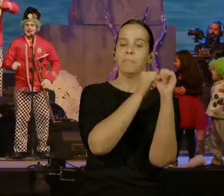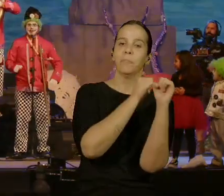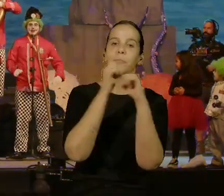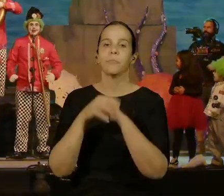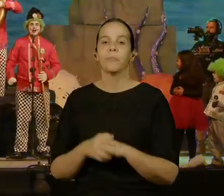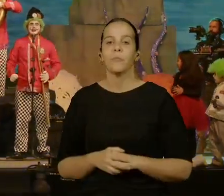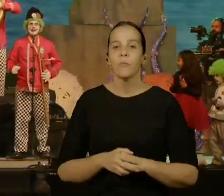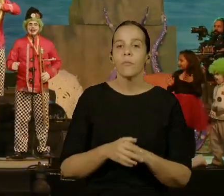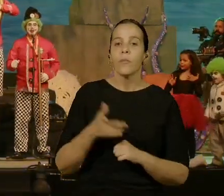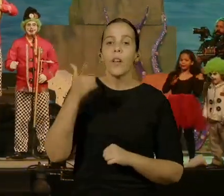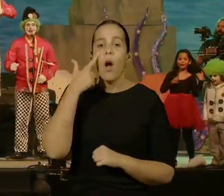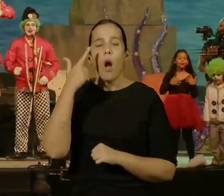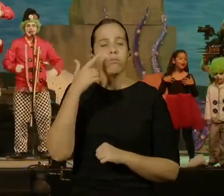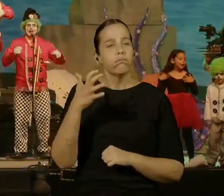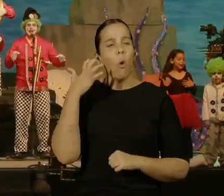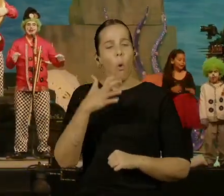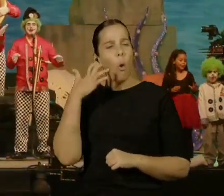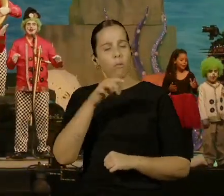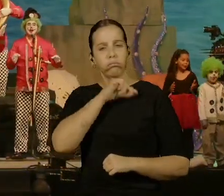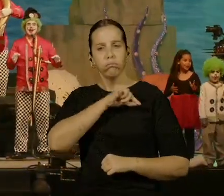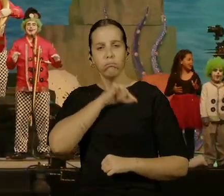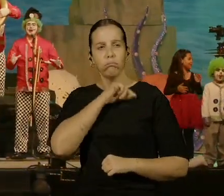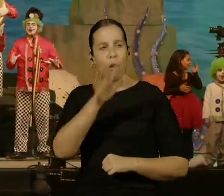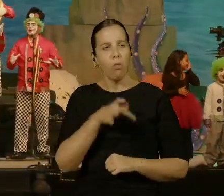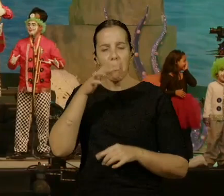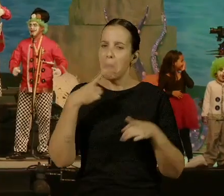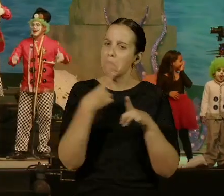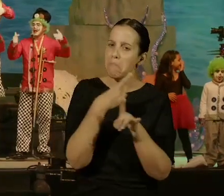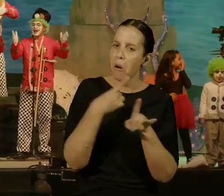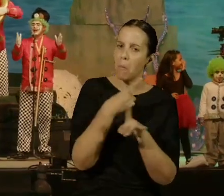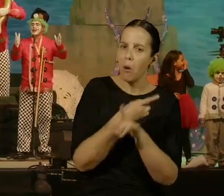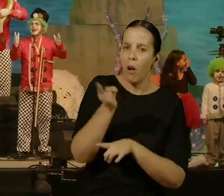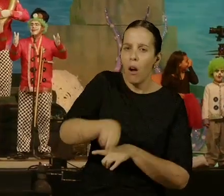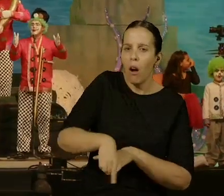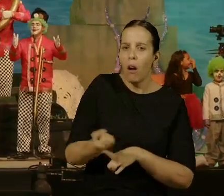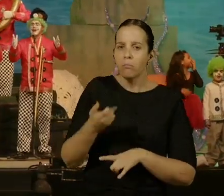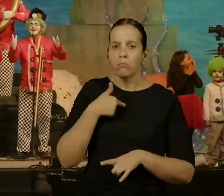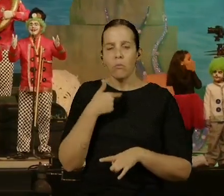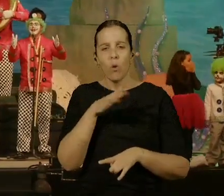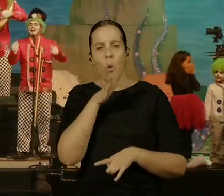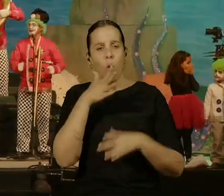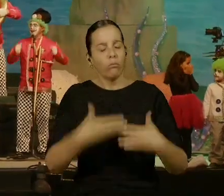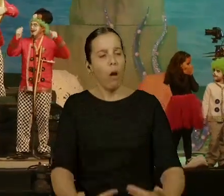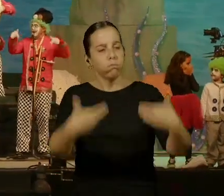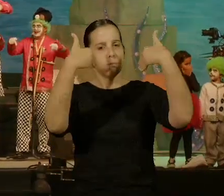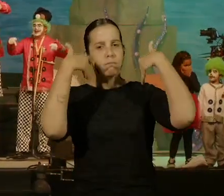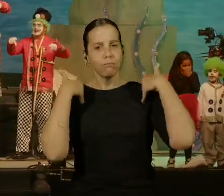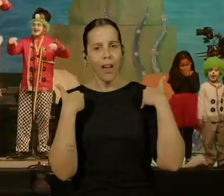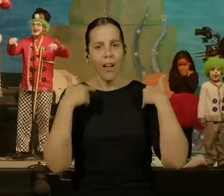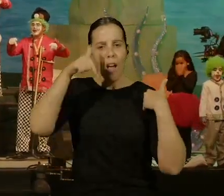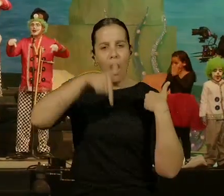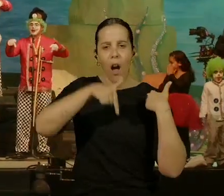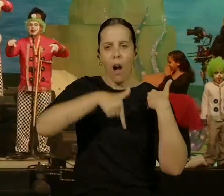Me siento extraño, incluso nervioso, de ser responsable en